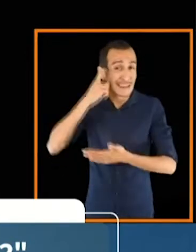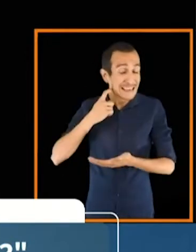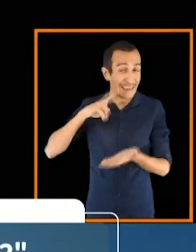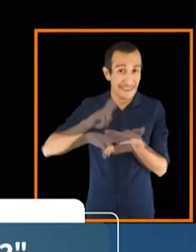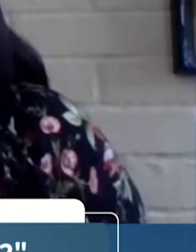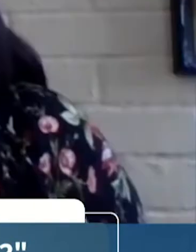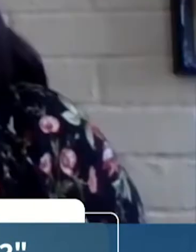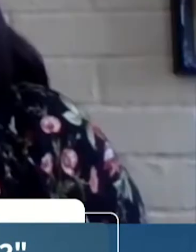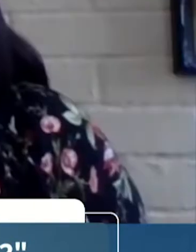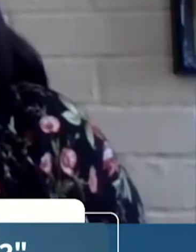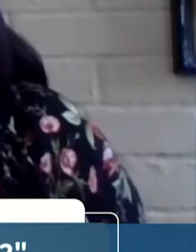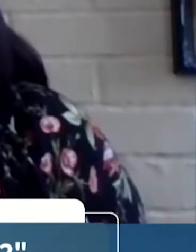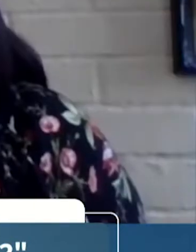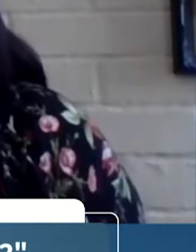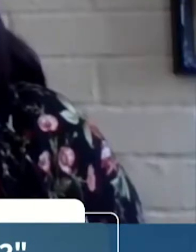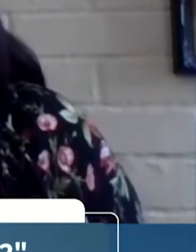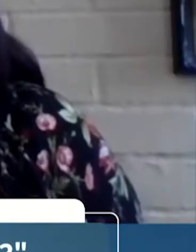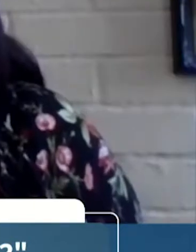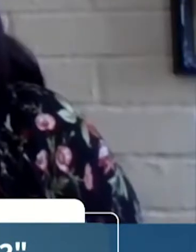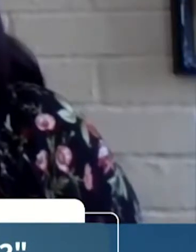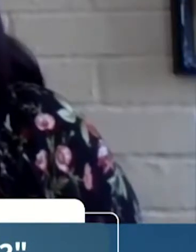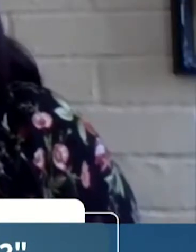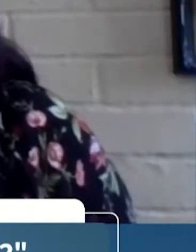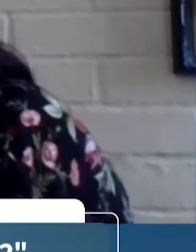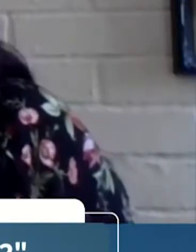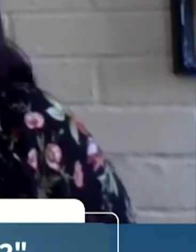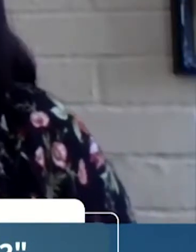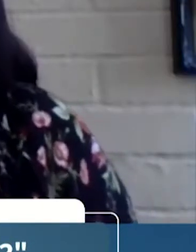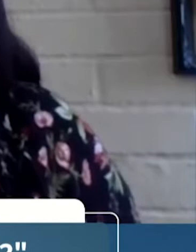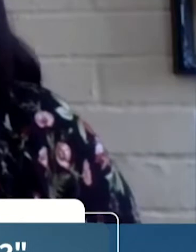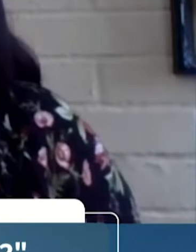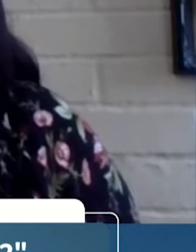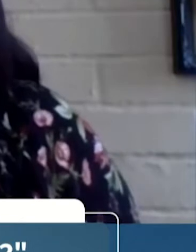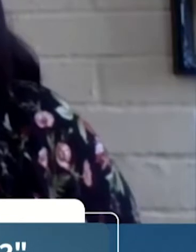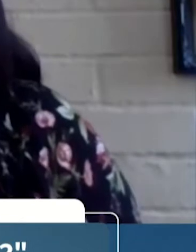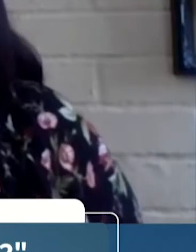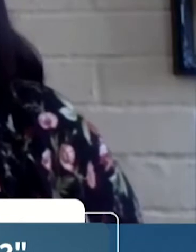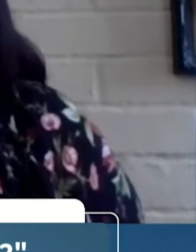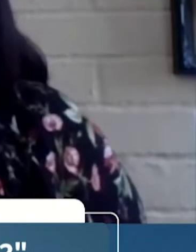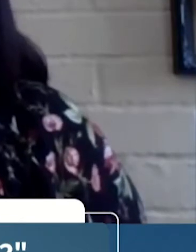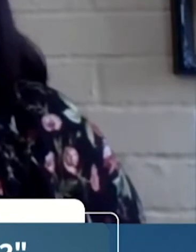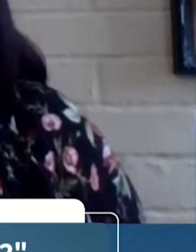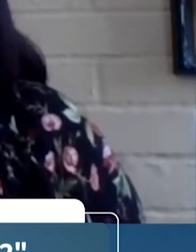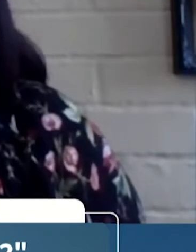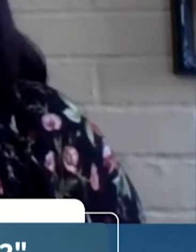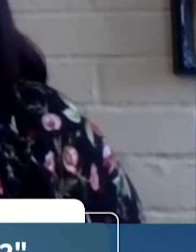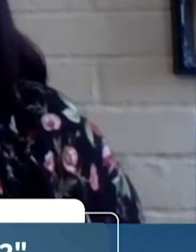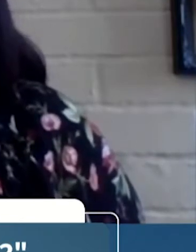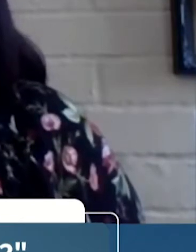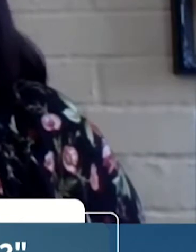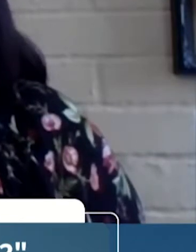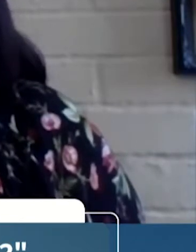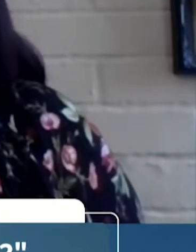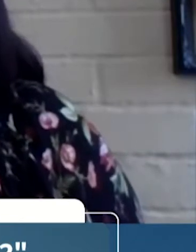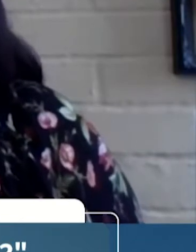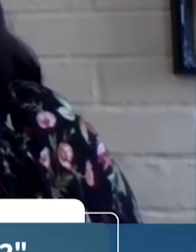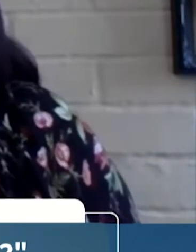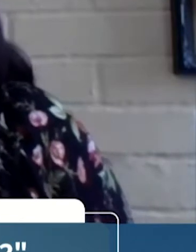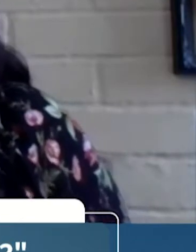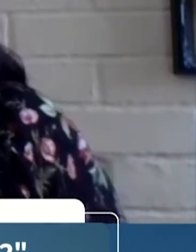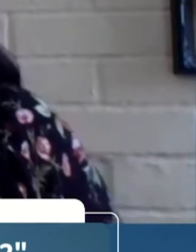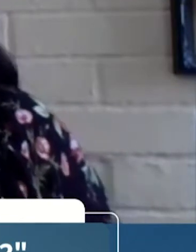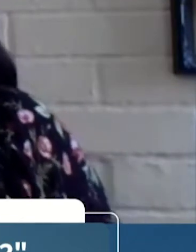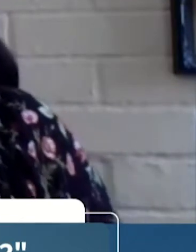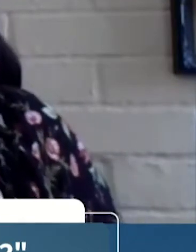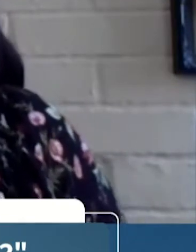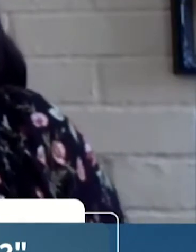Ya, y una vez que tú participas, una vez que entras al concurso, ¿hay asistencia? Entiendo yo, ¿no? ¿Hay mentorías, por ejemplo, hay formación